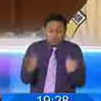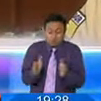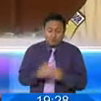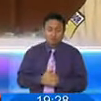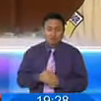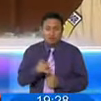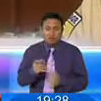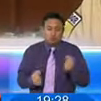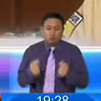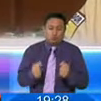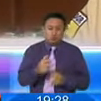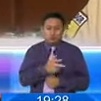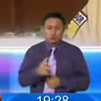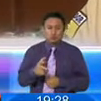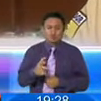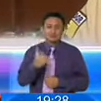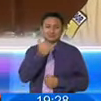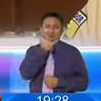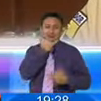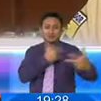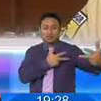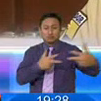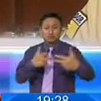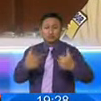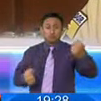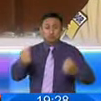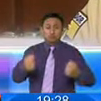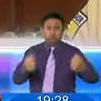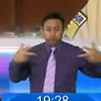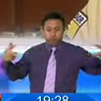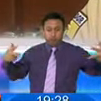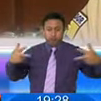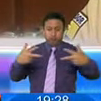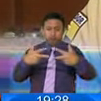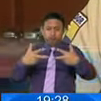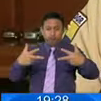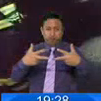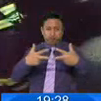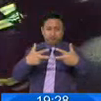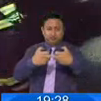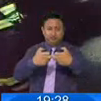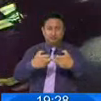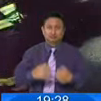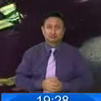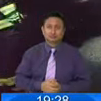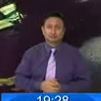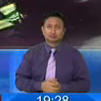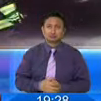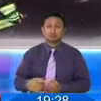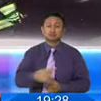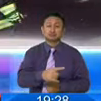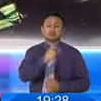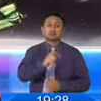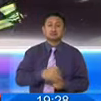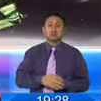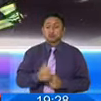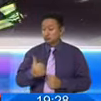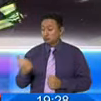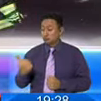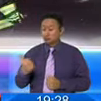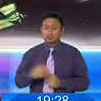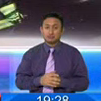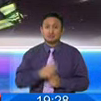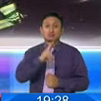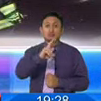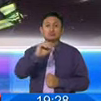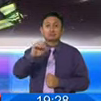manera invadieron el carril en donde venía pues del otro vehículo, el camión blanco. Quien viajaba como copiloto del camión fue encontrado a